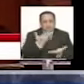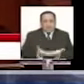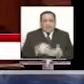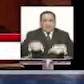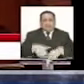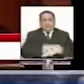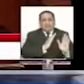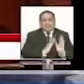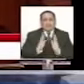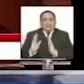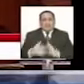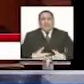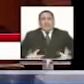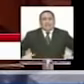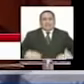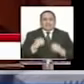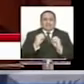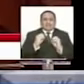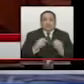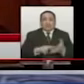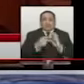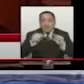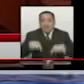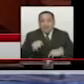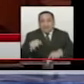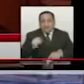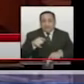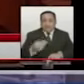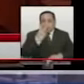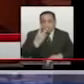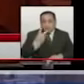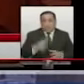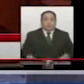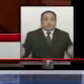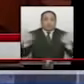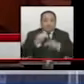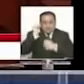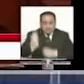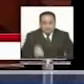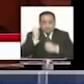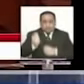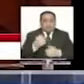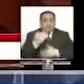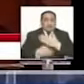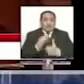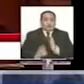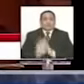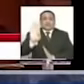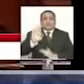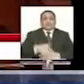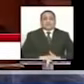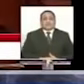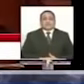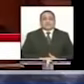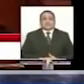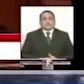Y es una copia de lo que el programa que lanzó el presidente de Brasil, Ignacio Lula da Silva, de hambre cero. Pero, por